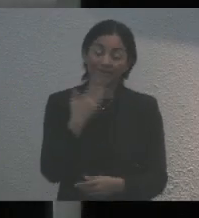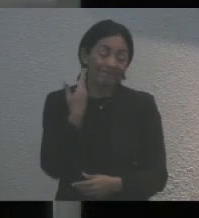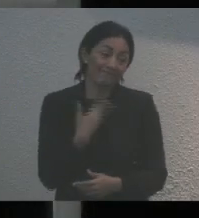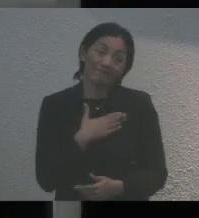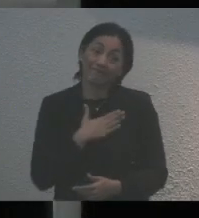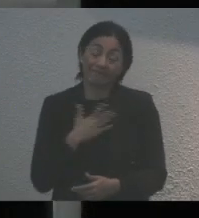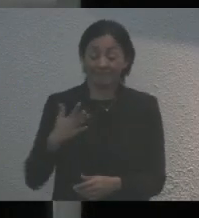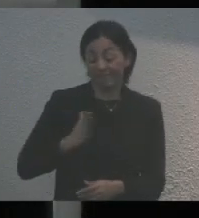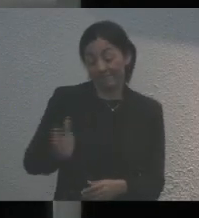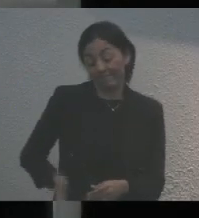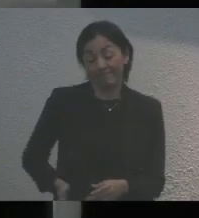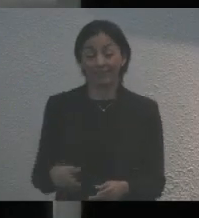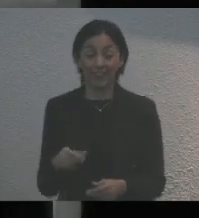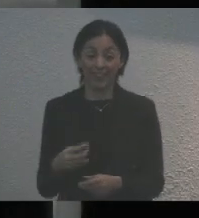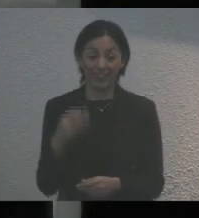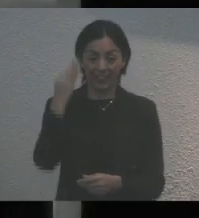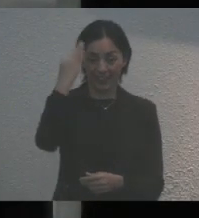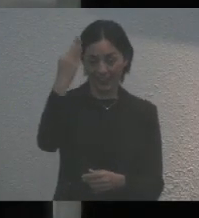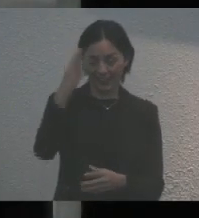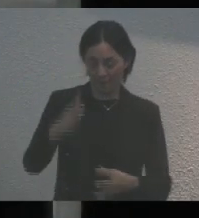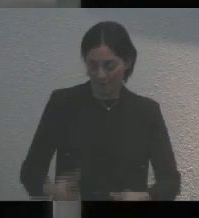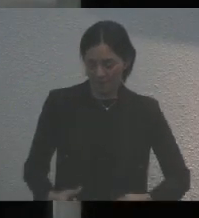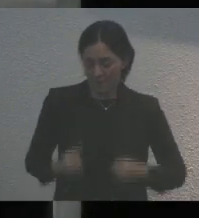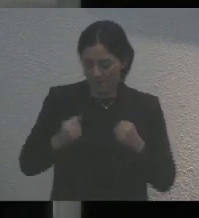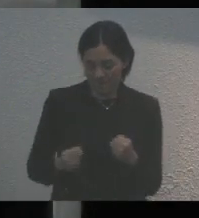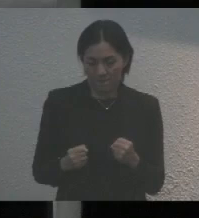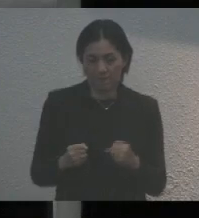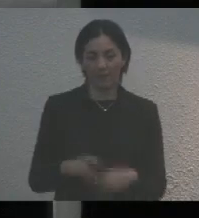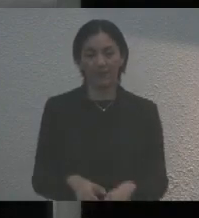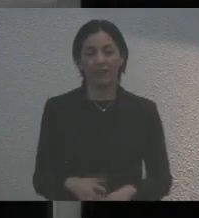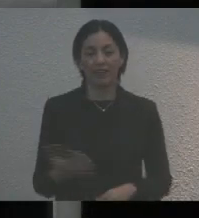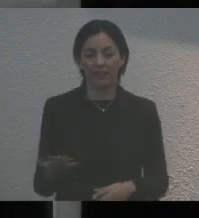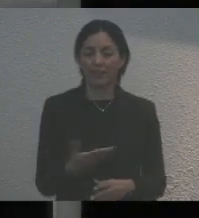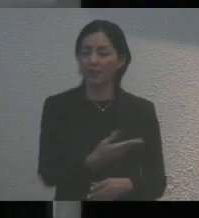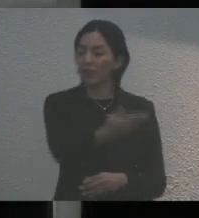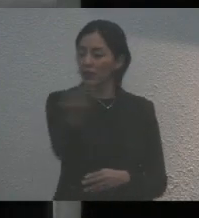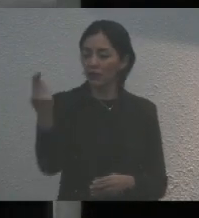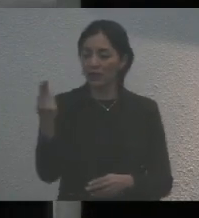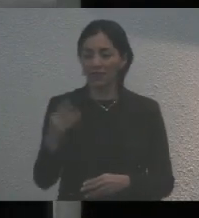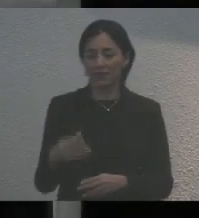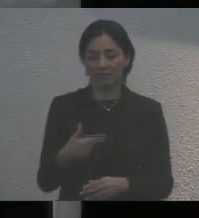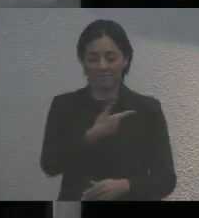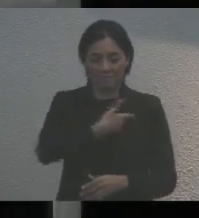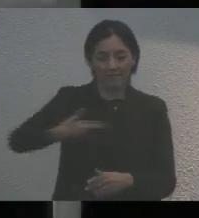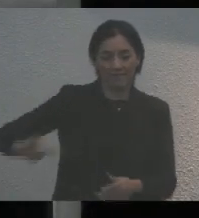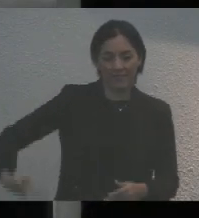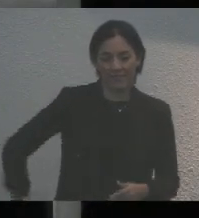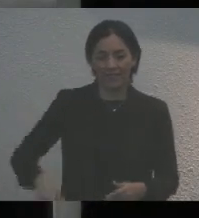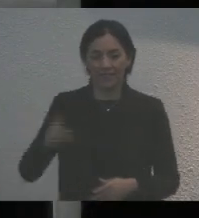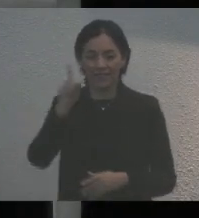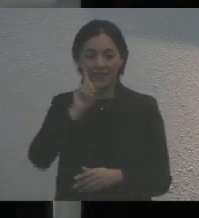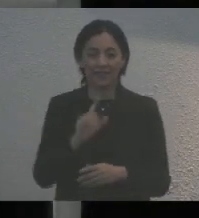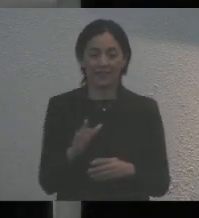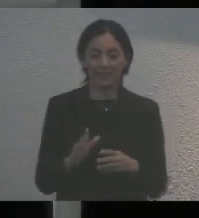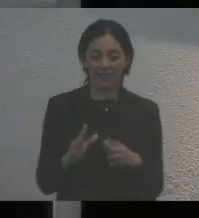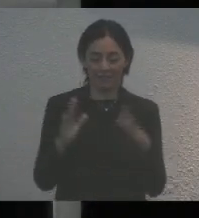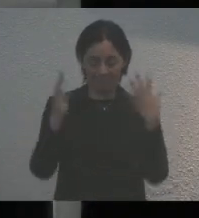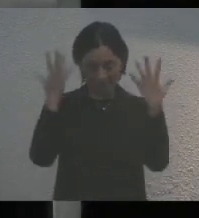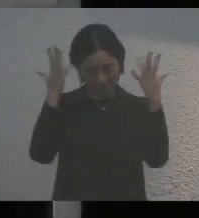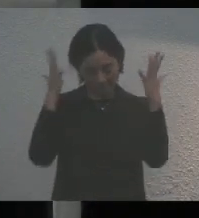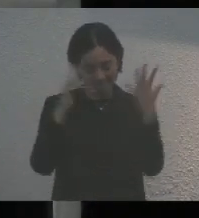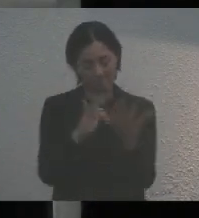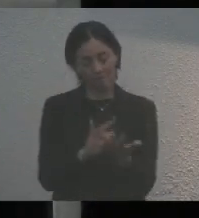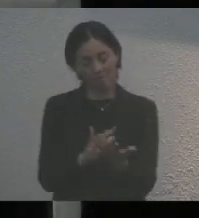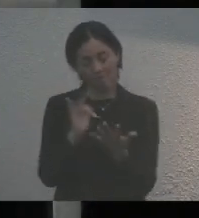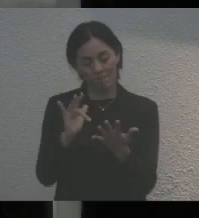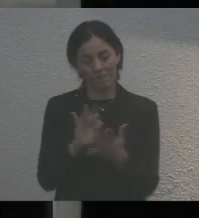decir? Es tiempo de las mujeres fuertes y valientes y sé que aquí tenemos muchos ejemplos. Gracias. Bonito día.